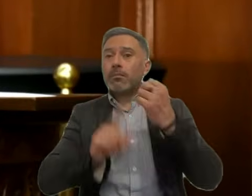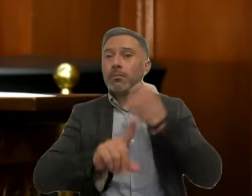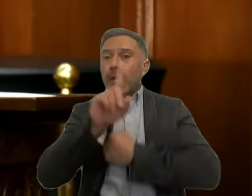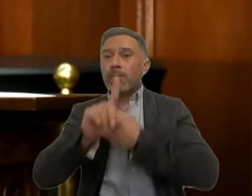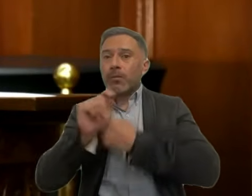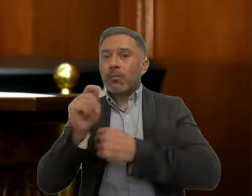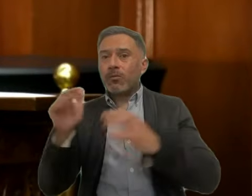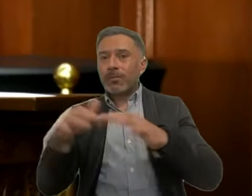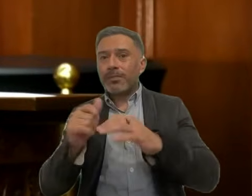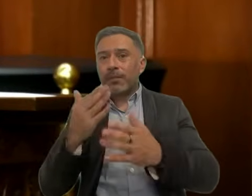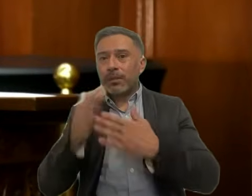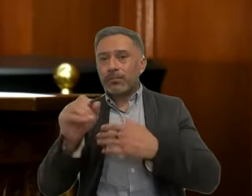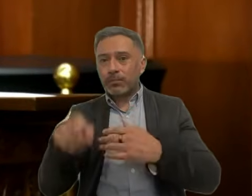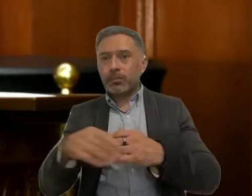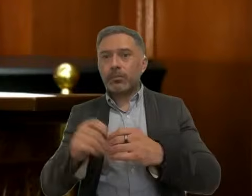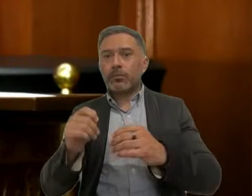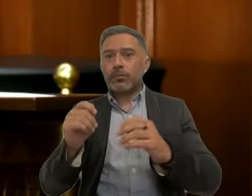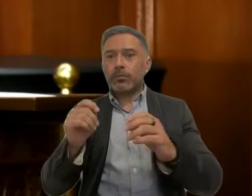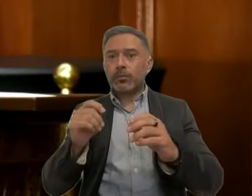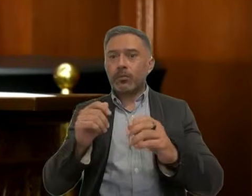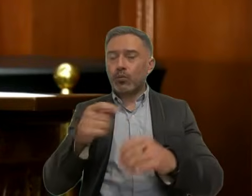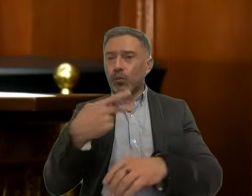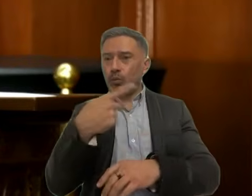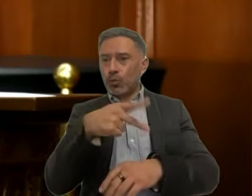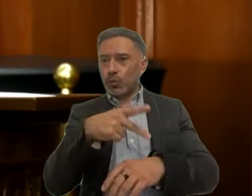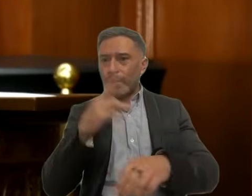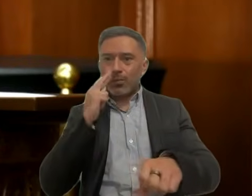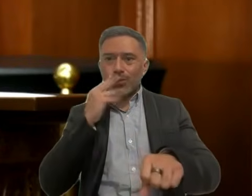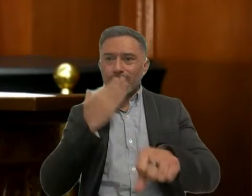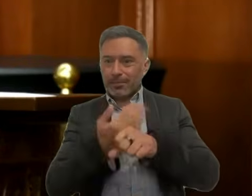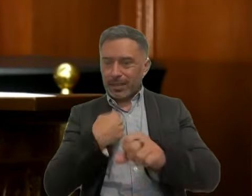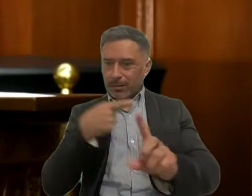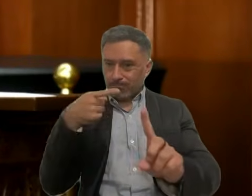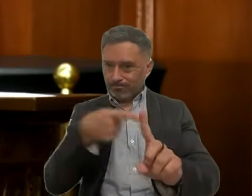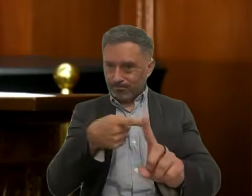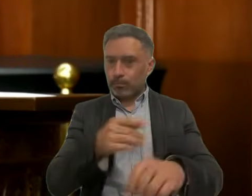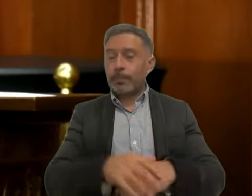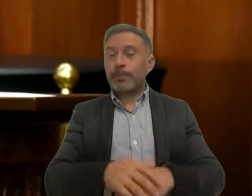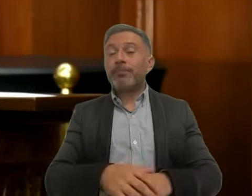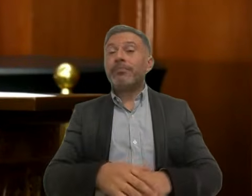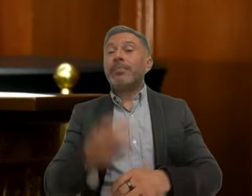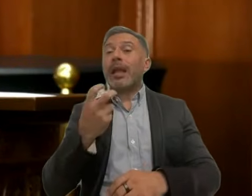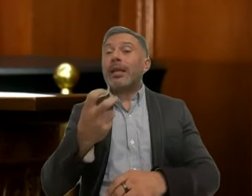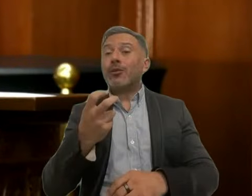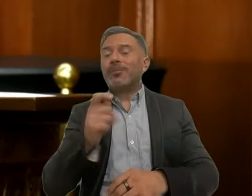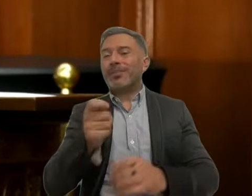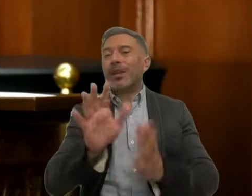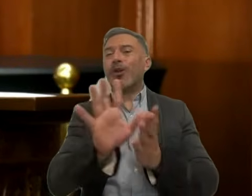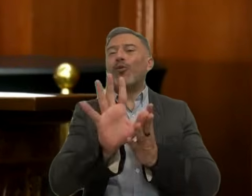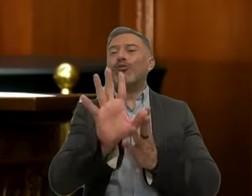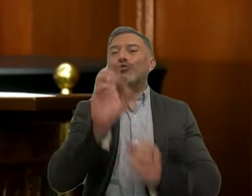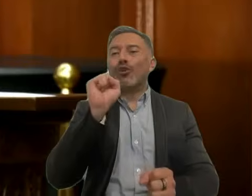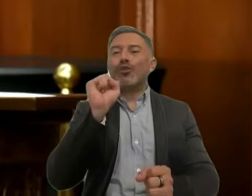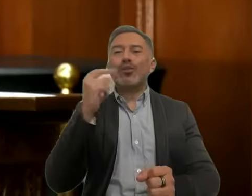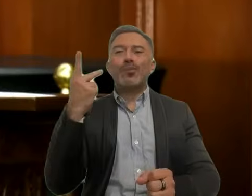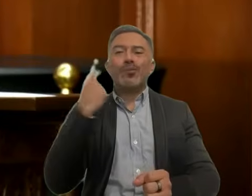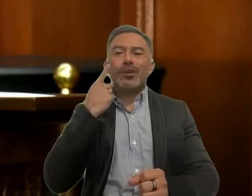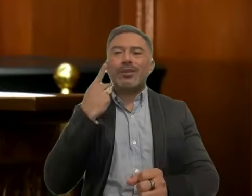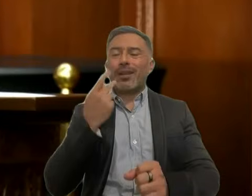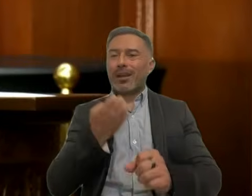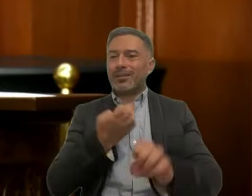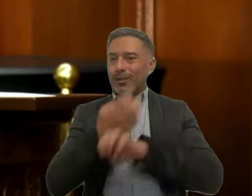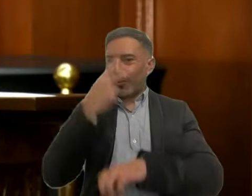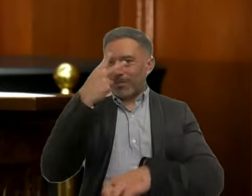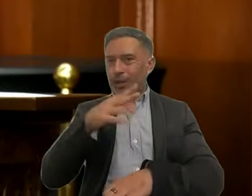colegiado, atienda su responsabilidad. En tal sentido, la Constitución Política del Estado Libre y Soberano